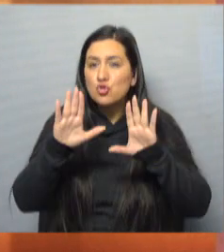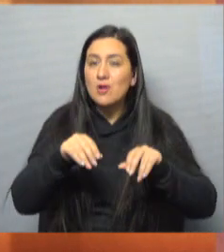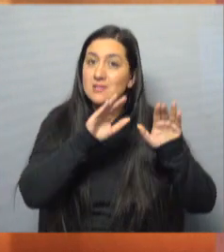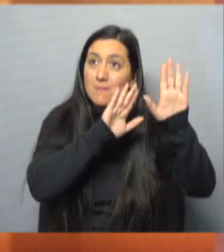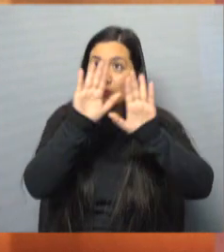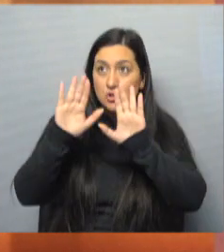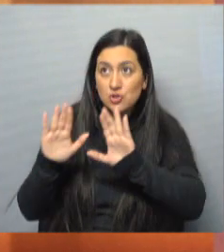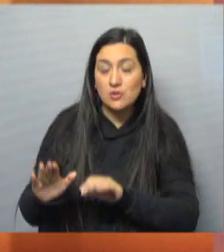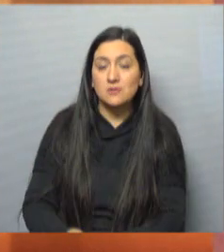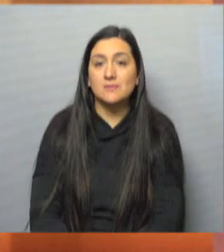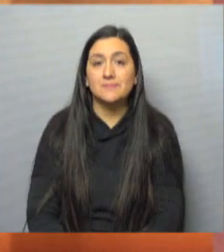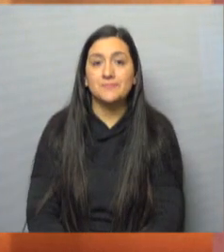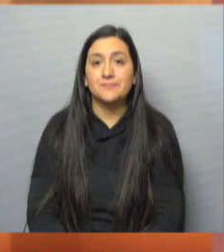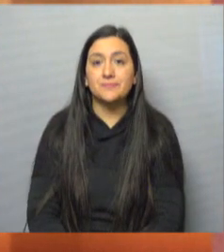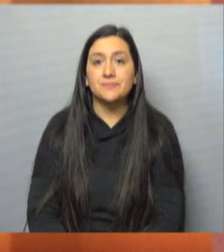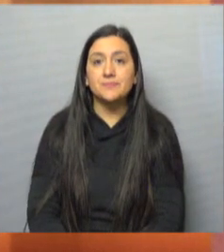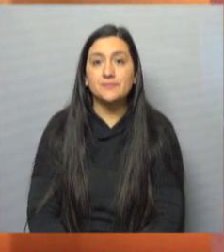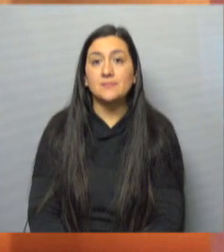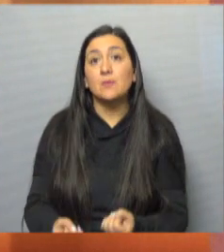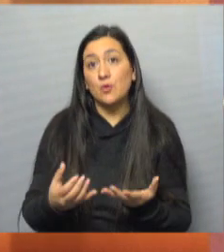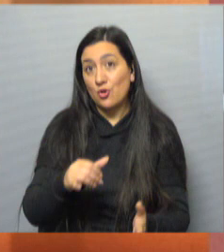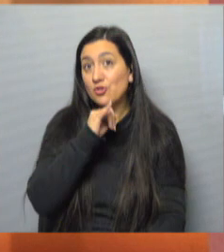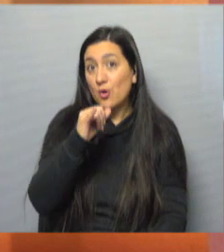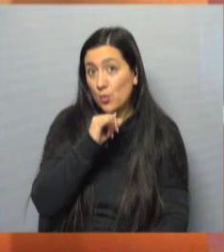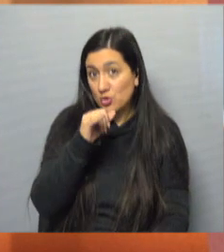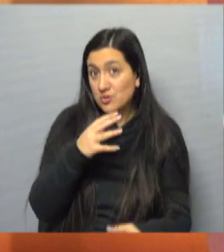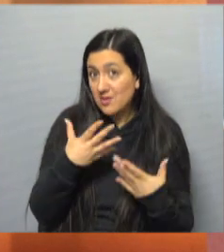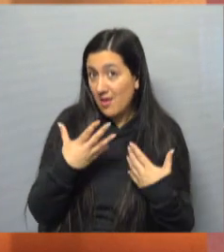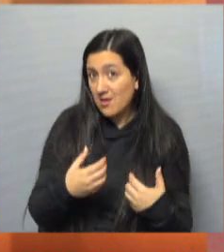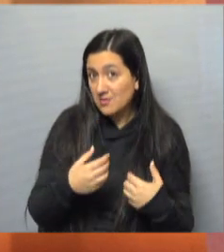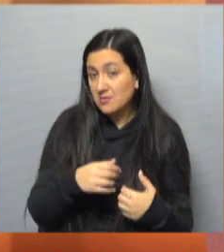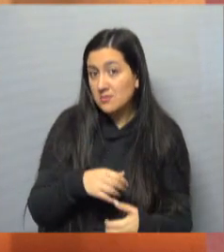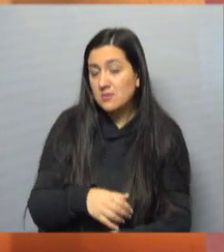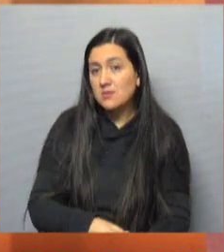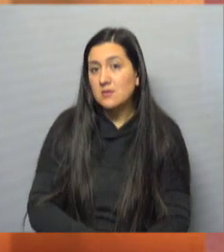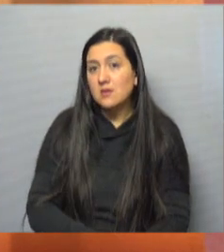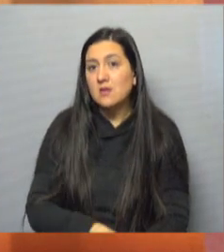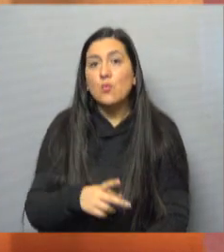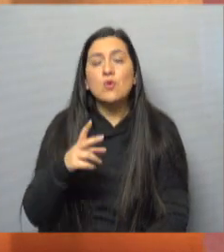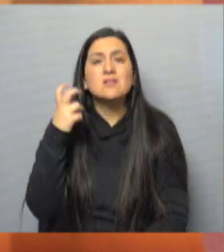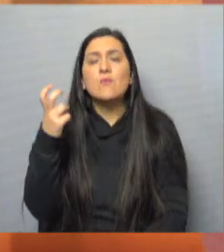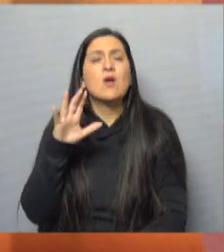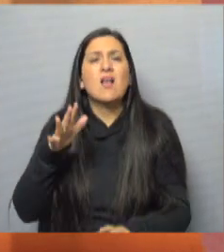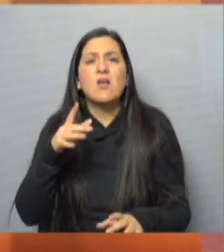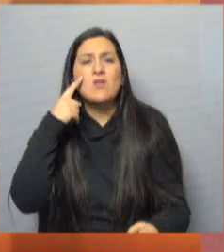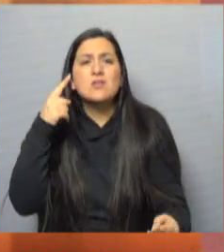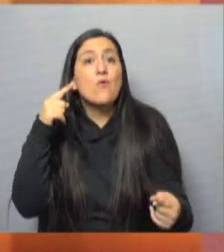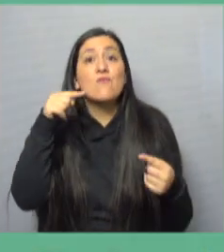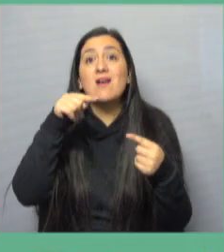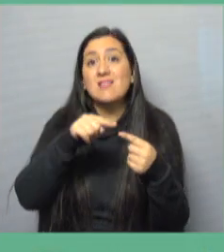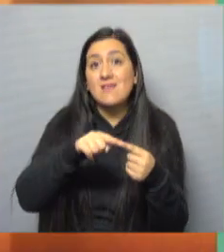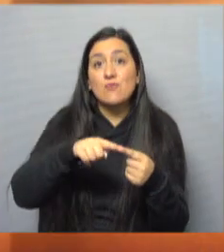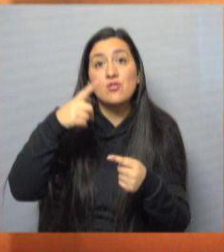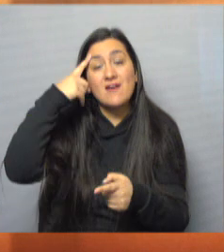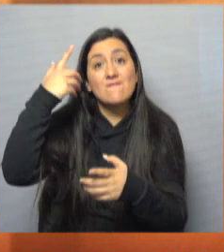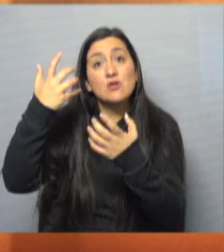y bueno te cuento un poco si quieres de lo que se busca cuando cuando estamos hablando de reflexionar